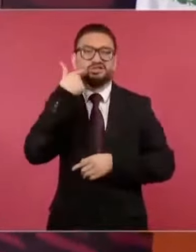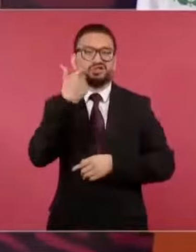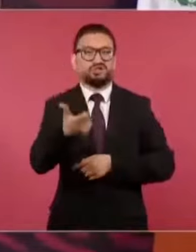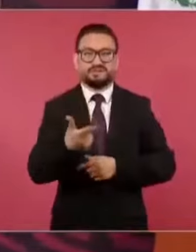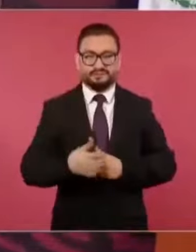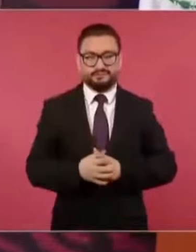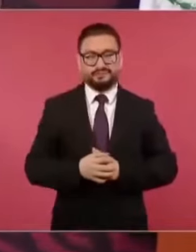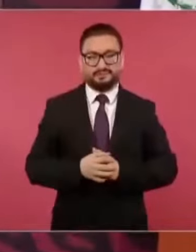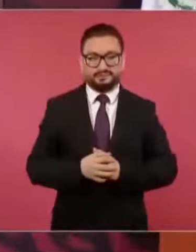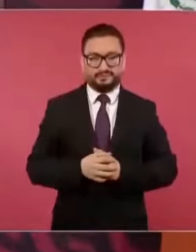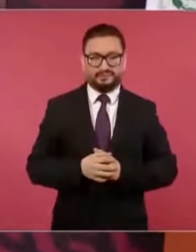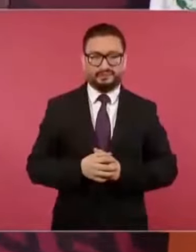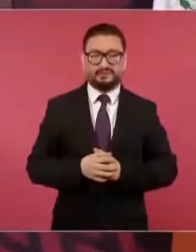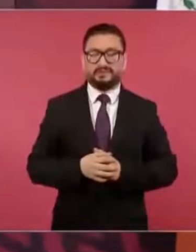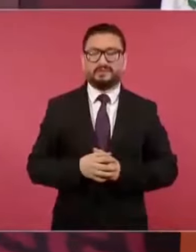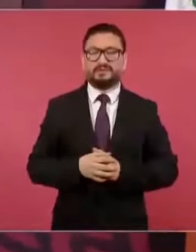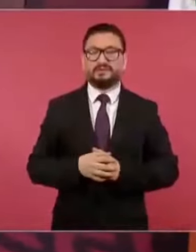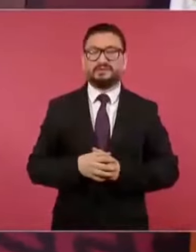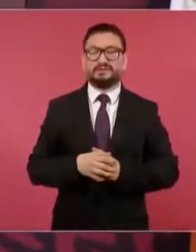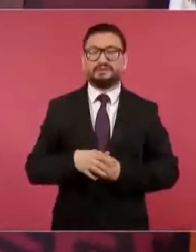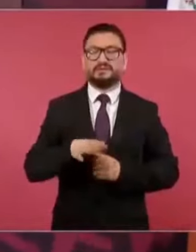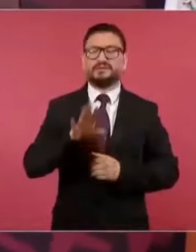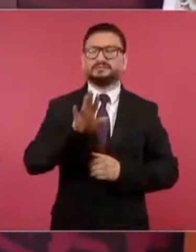Hasta, ¿cómo se llama